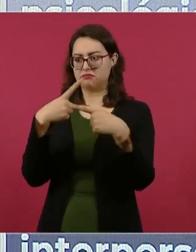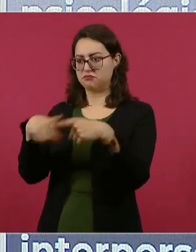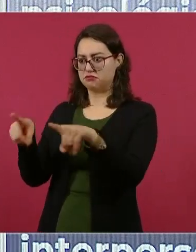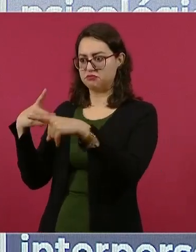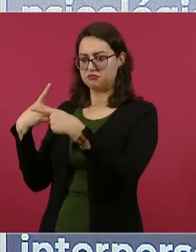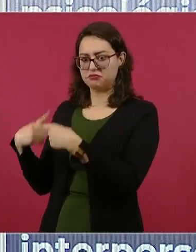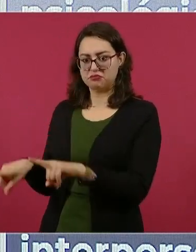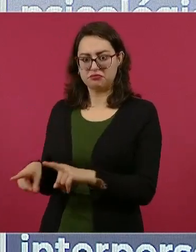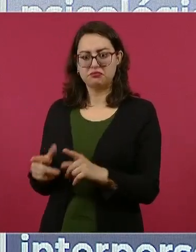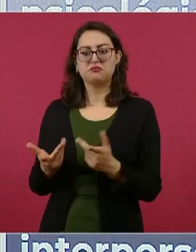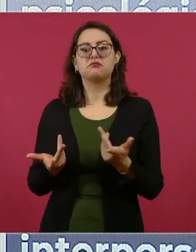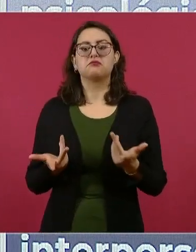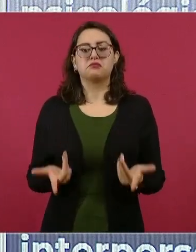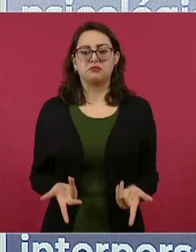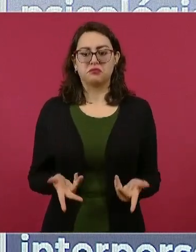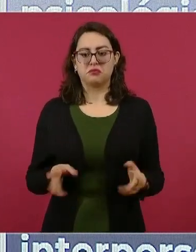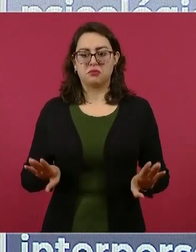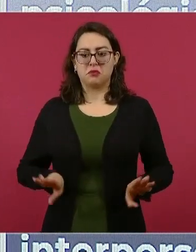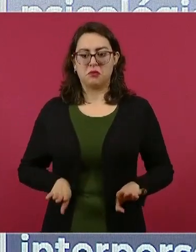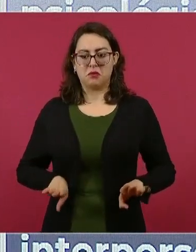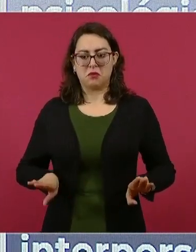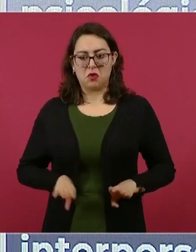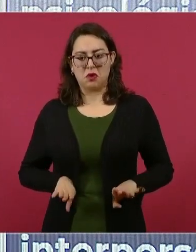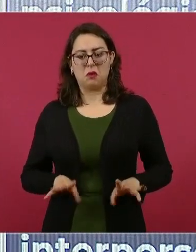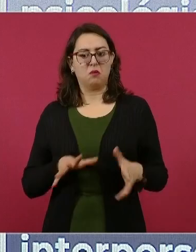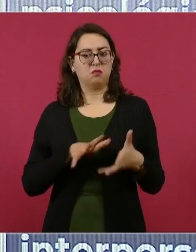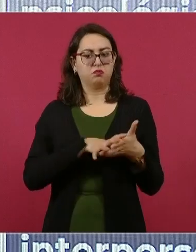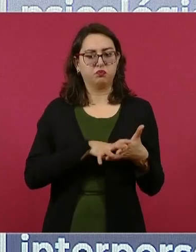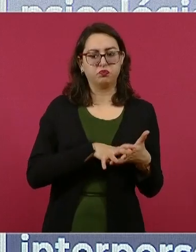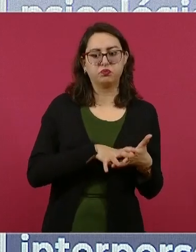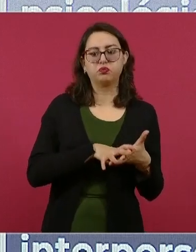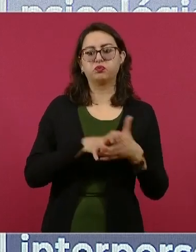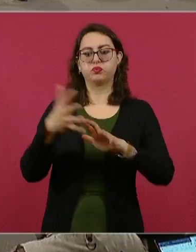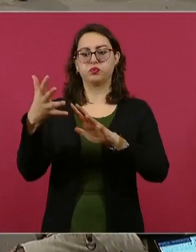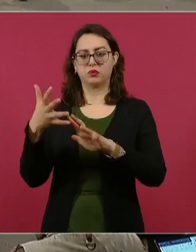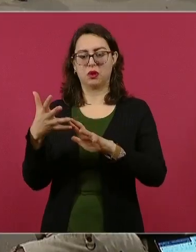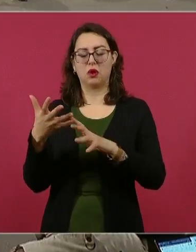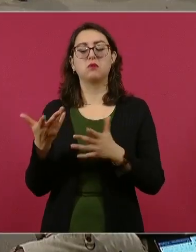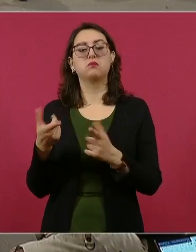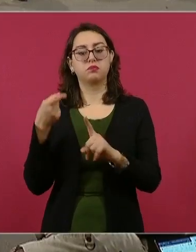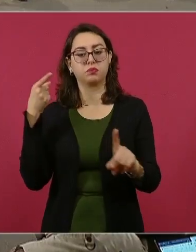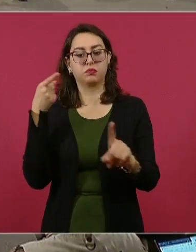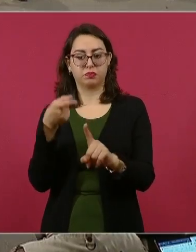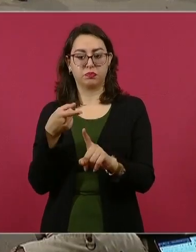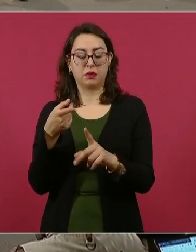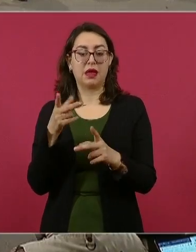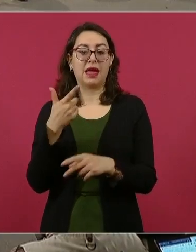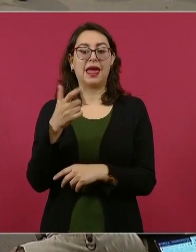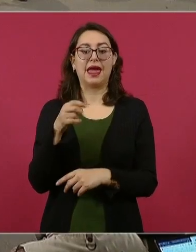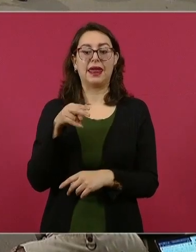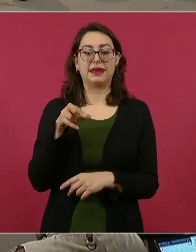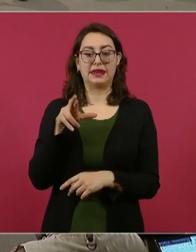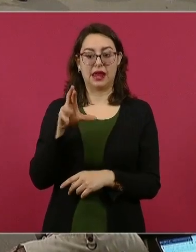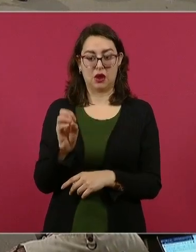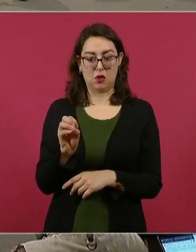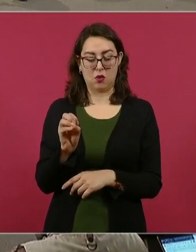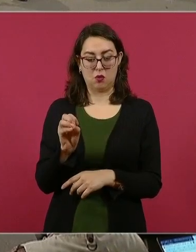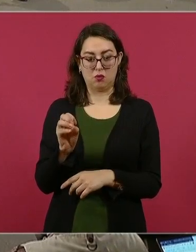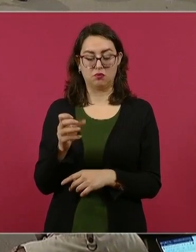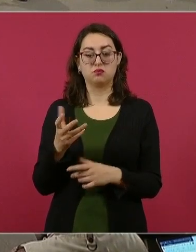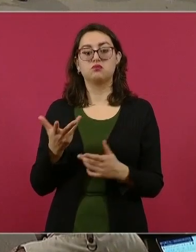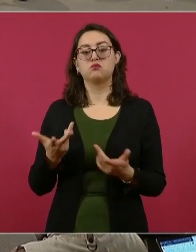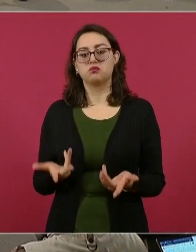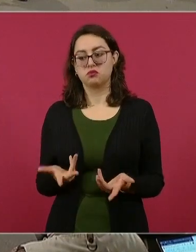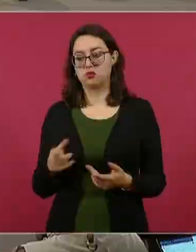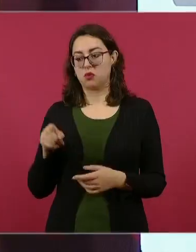mayor o menor o distintos tipos de violencia que tiene que ver con su condición de género, es decir, un